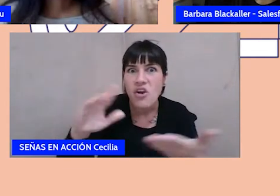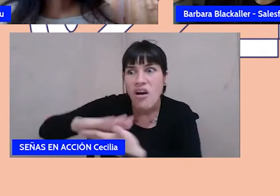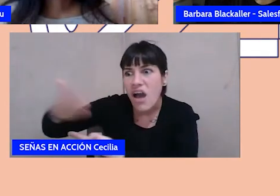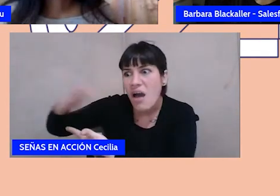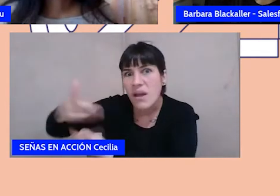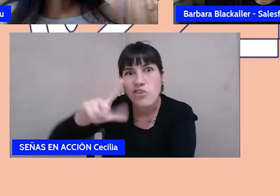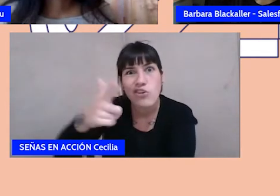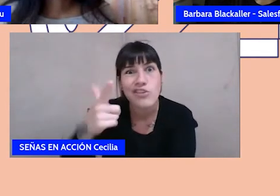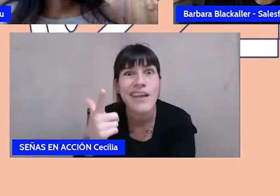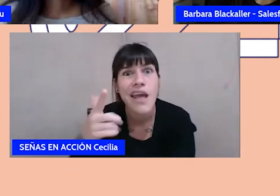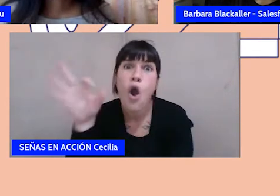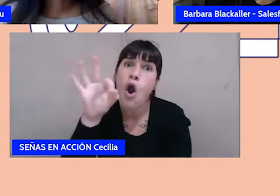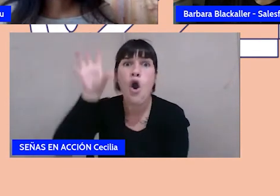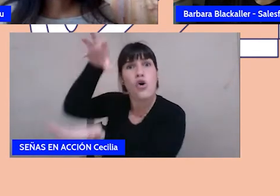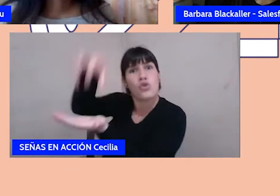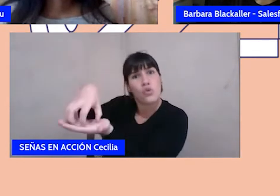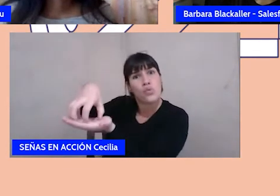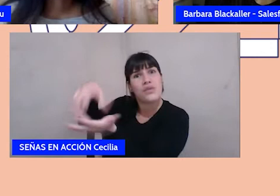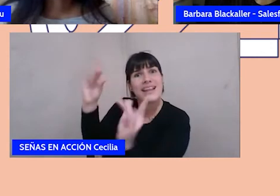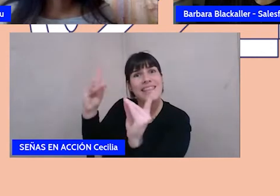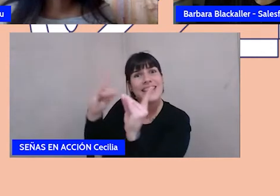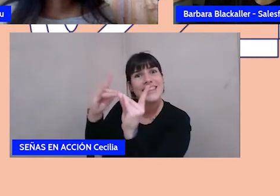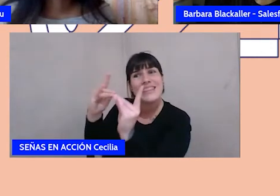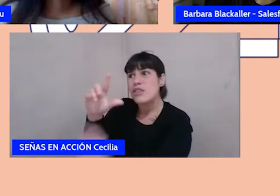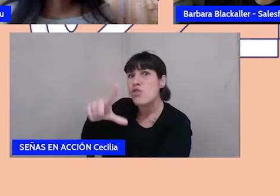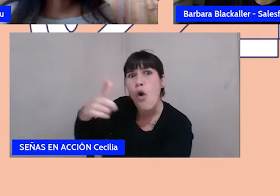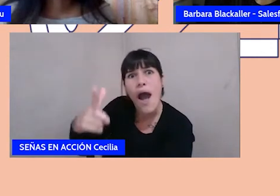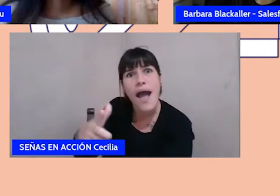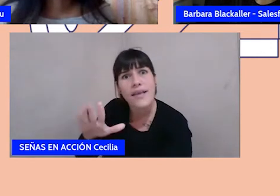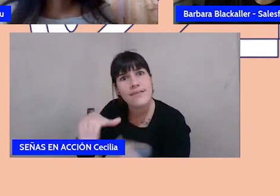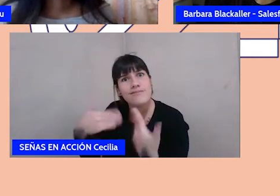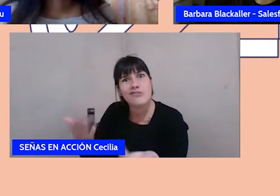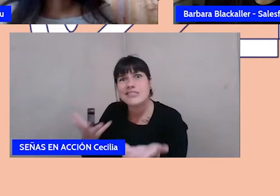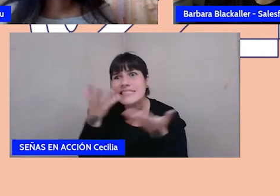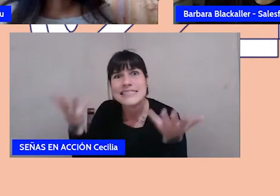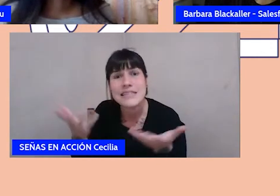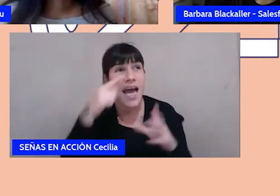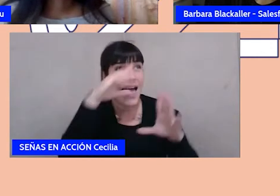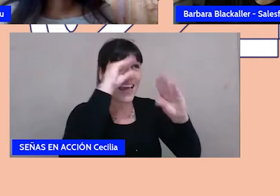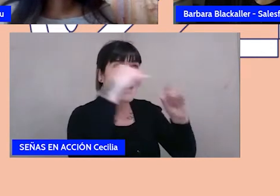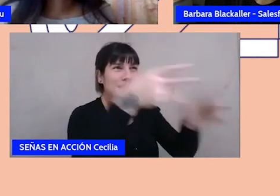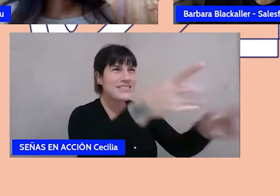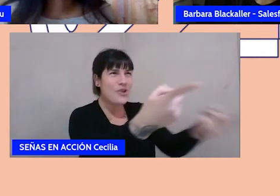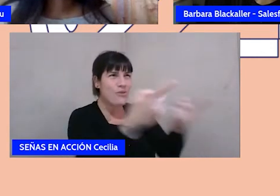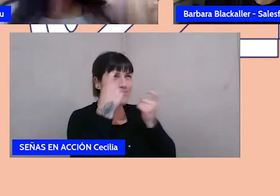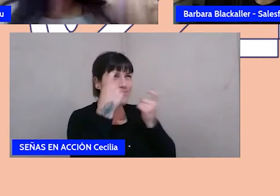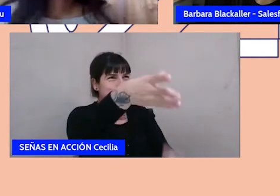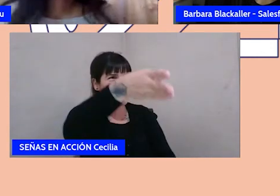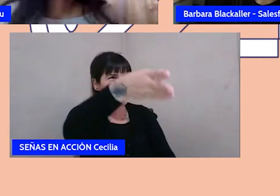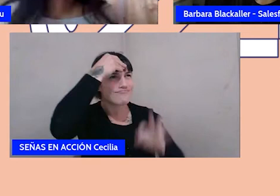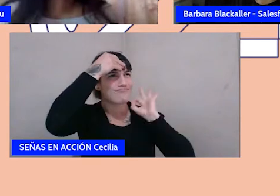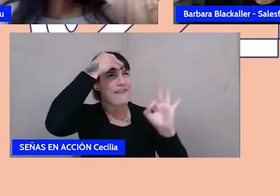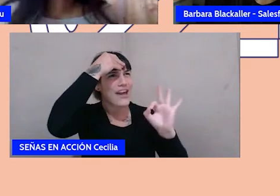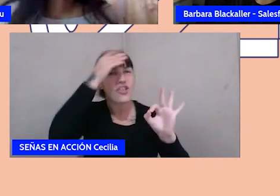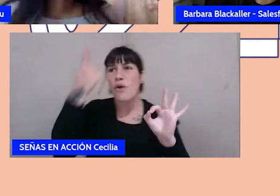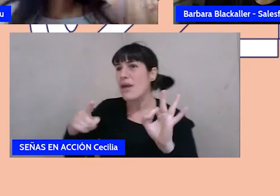tienen internet o no tienen el medio para conectarse? Entonces están capacitadas, pero hay una condición material, una condición cultural y